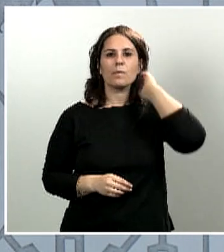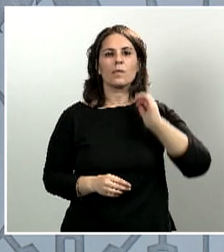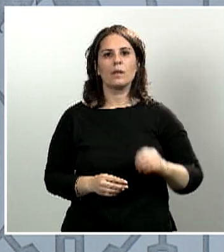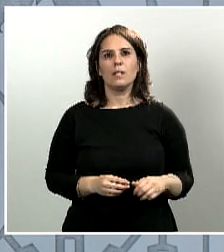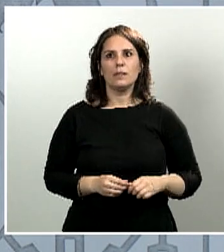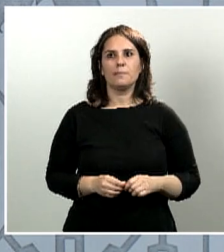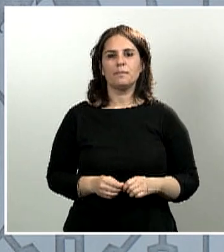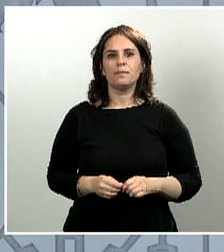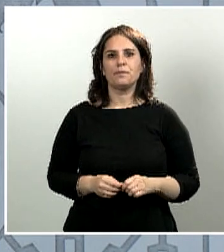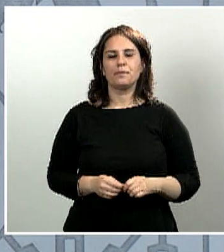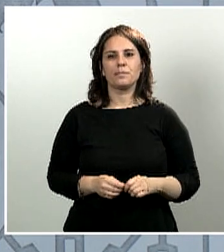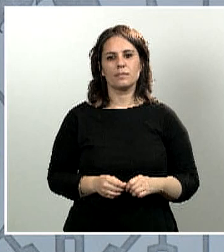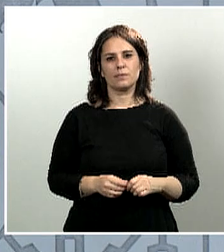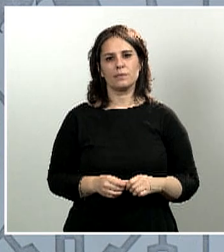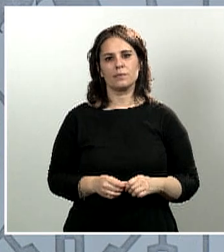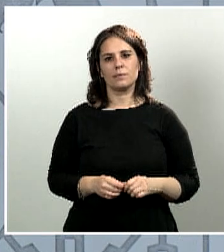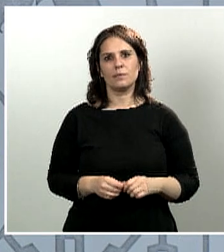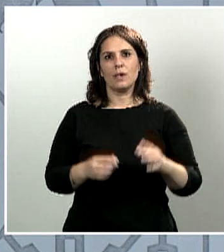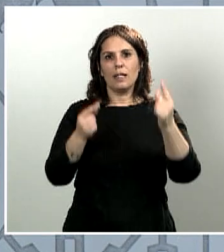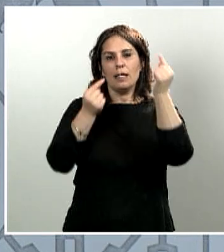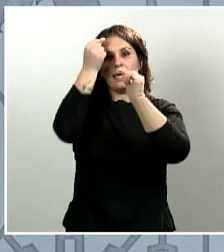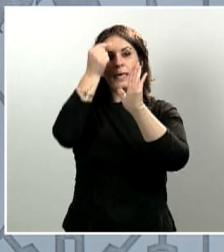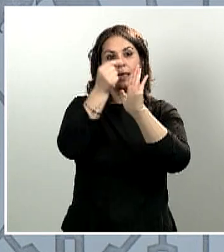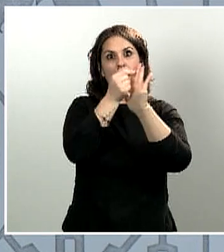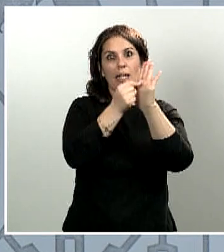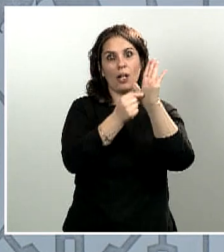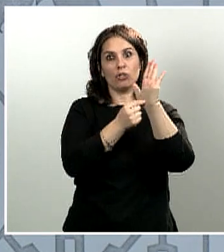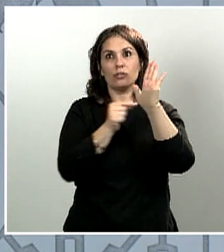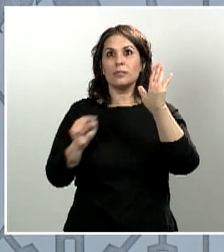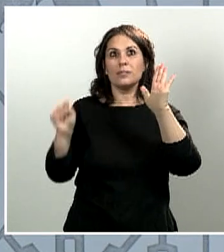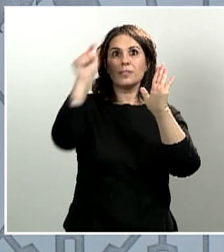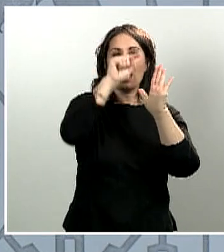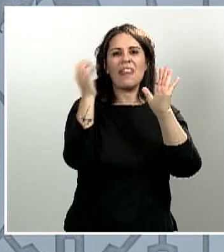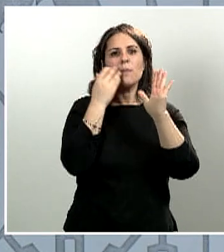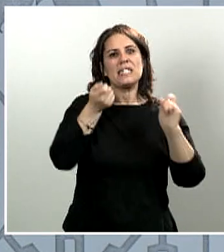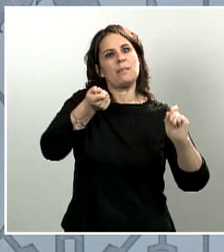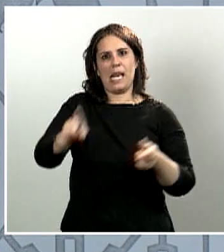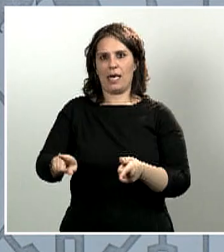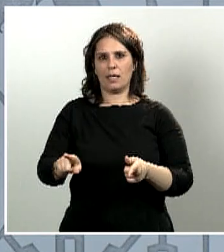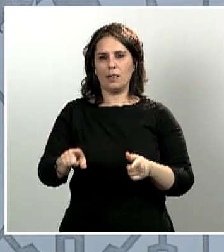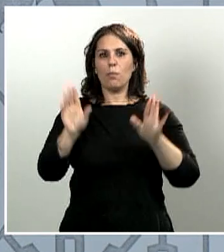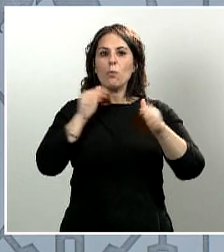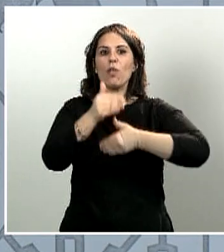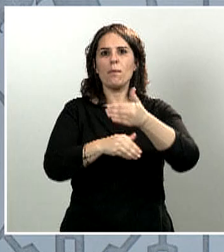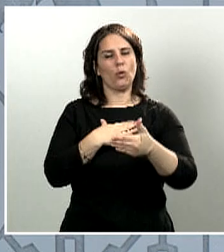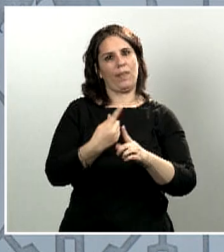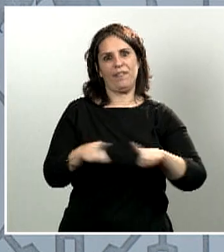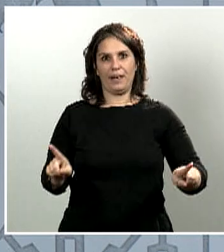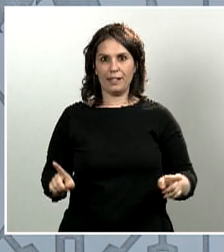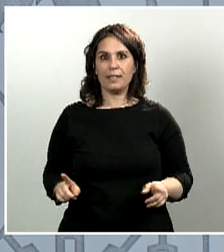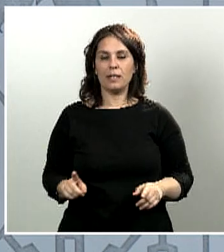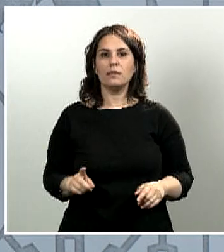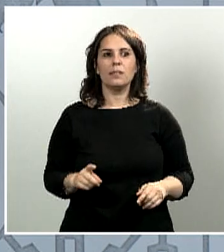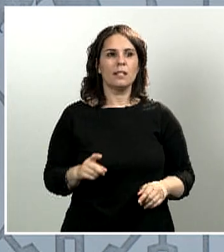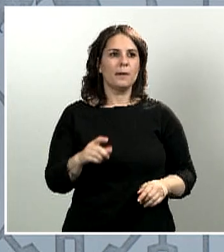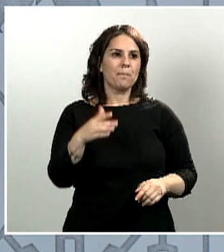similares. Ahora, eso sí, hay zonas en las que quizás la aplicación no tiene que ser en el mismo momento. Ahora mismo tenemos, de acuerdo a los